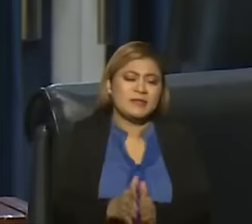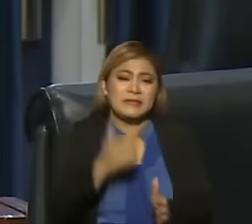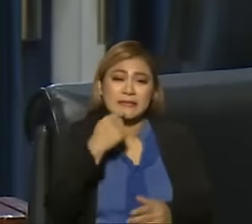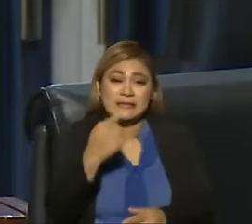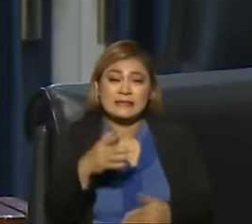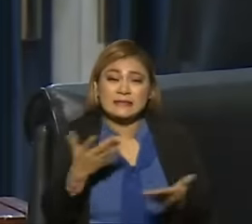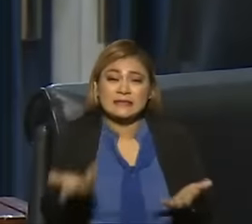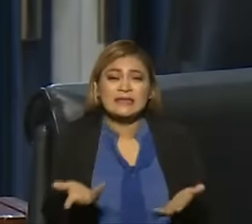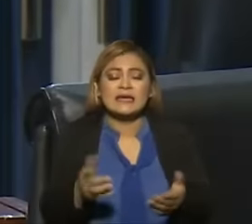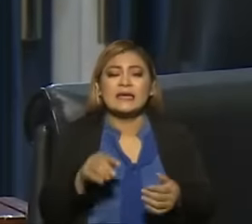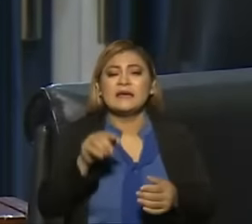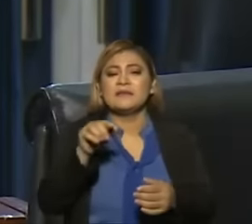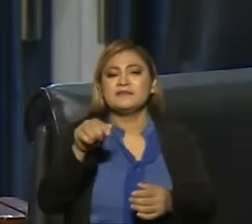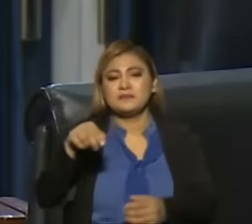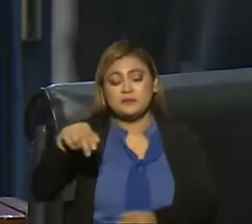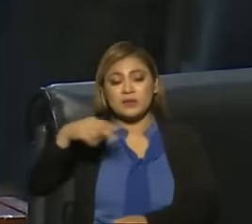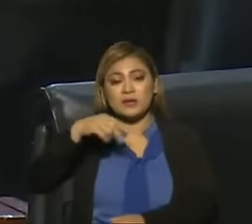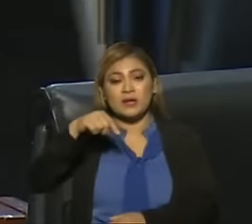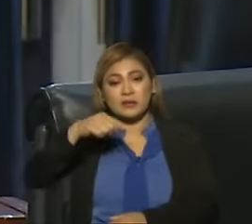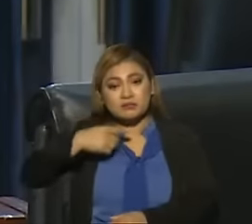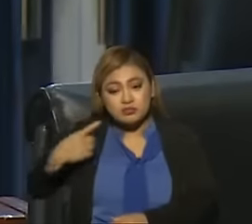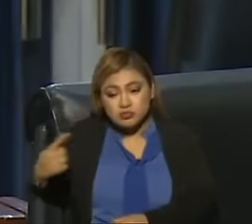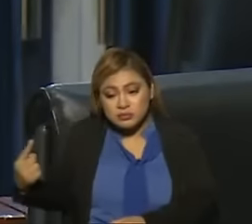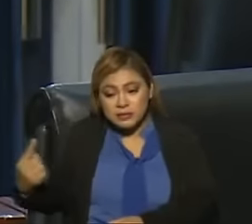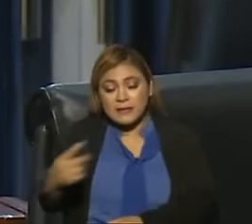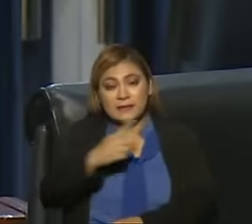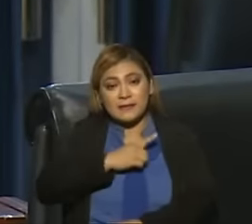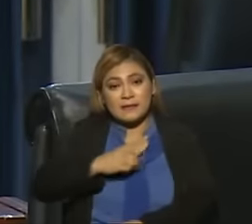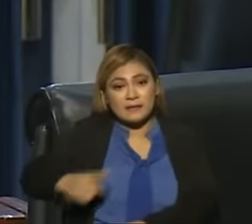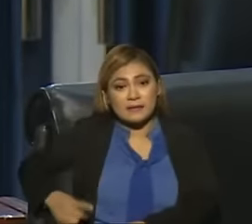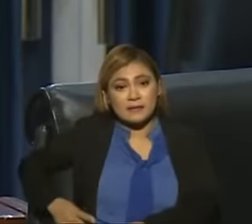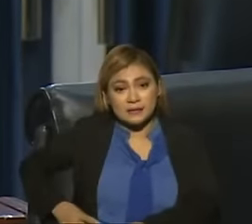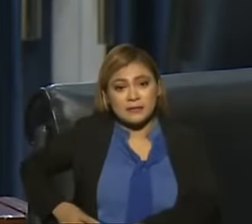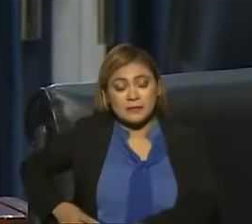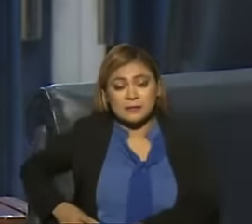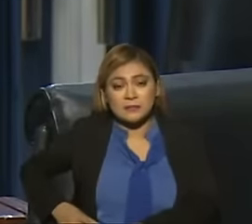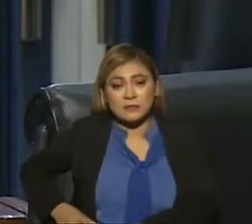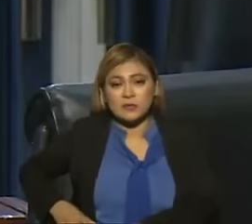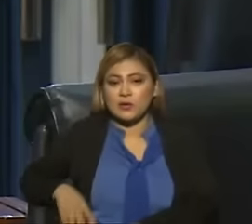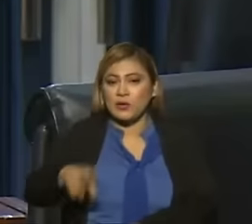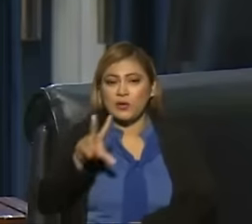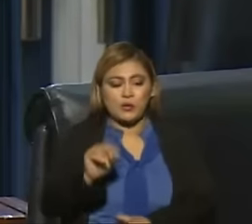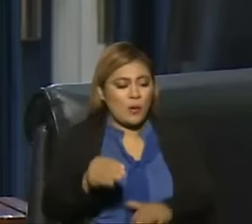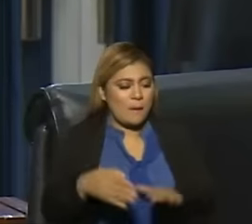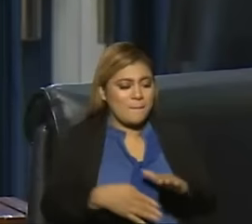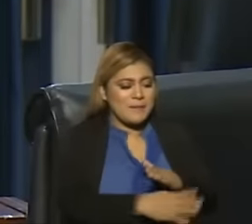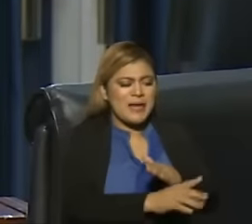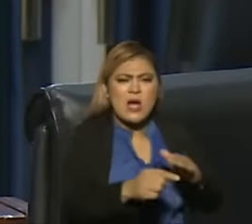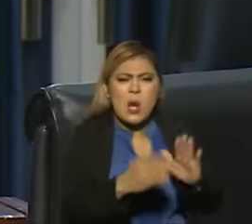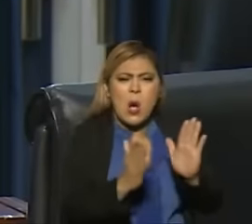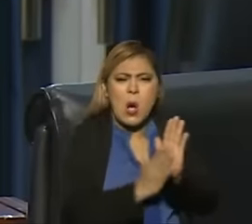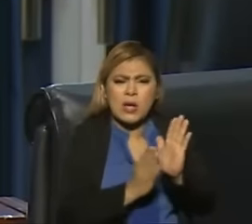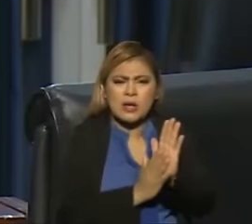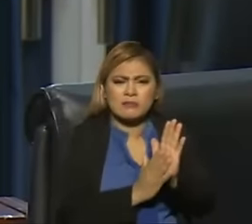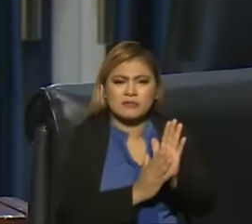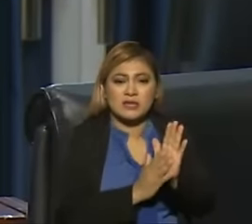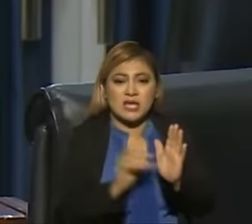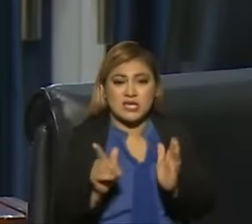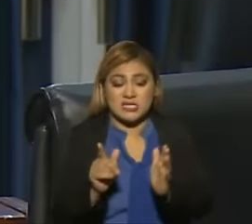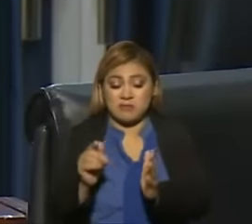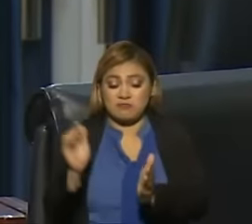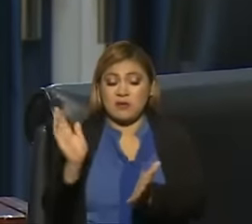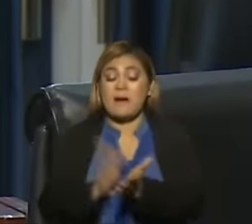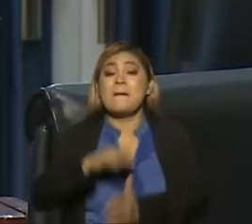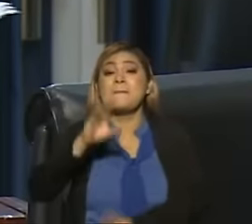dice que si nosotros no pasábamos este contrato, íbamos a ser sancionados con 100